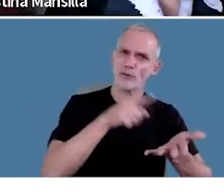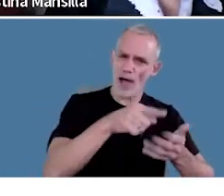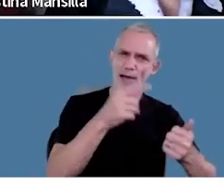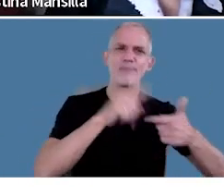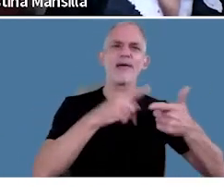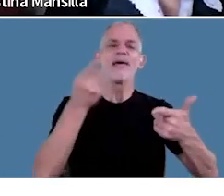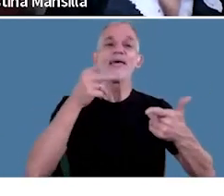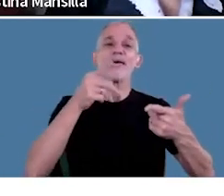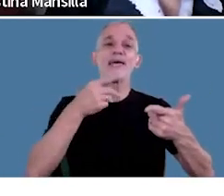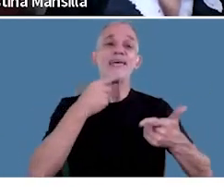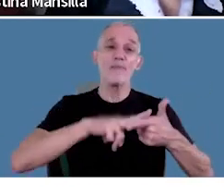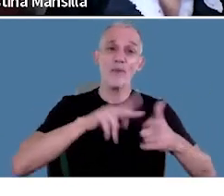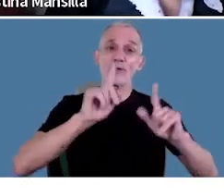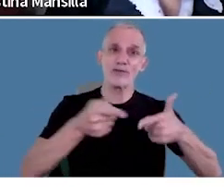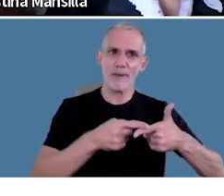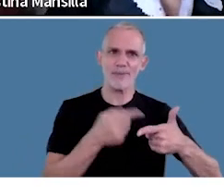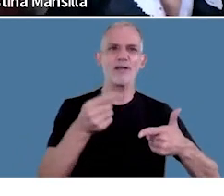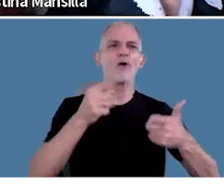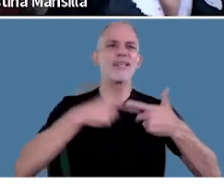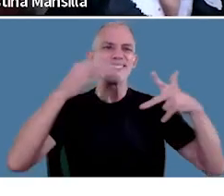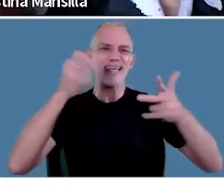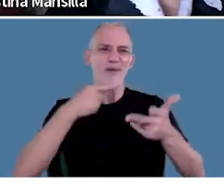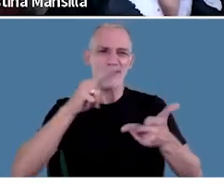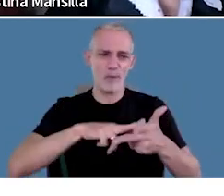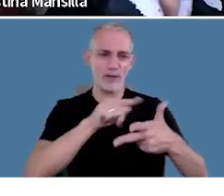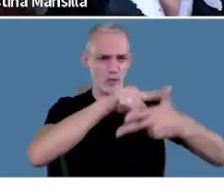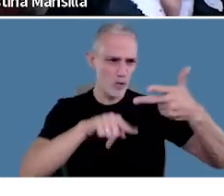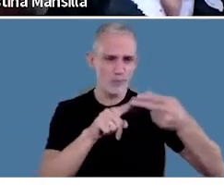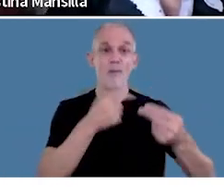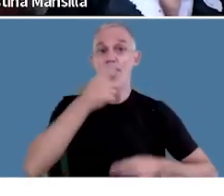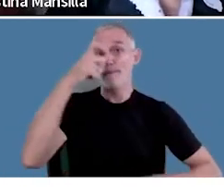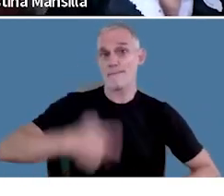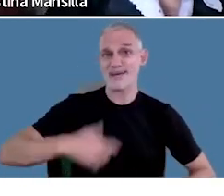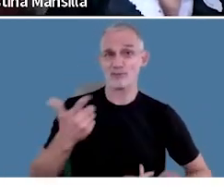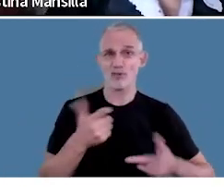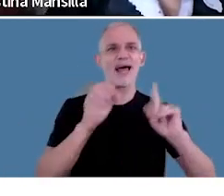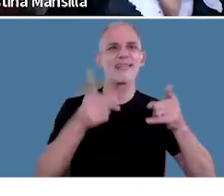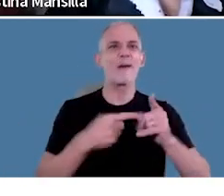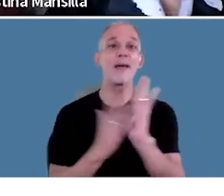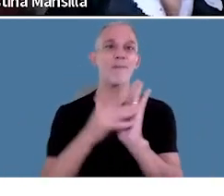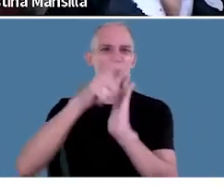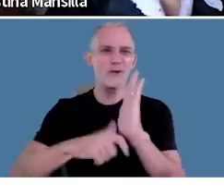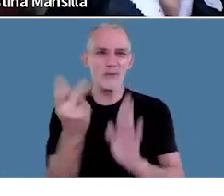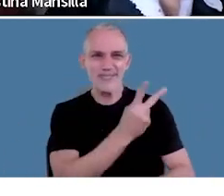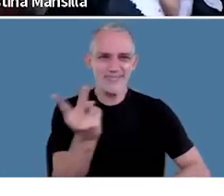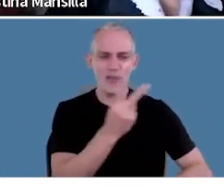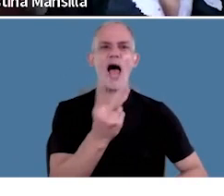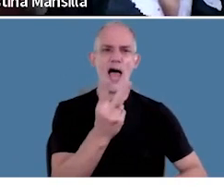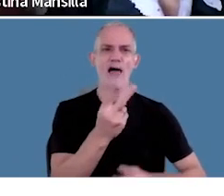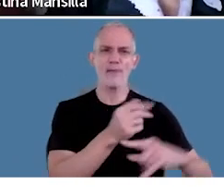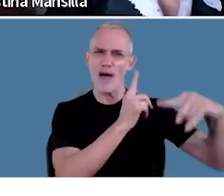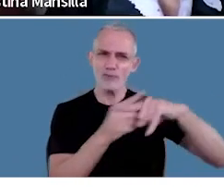no alcanzados y los ingresos exentos. Con lo cual, si un trabajador a su vez es monotributista, debería